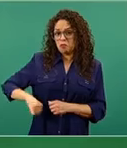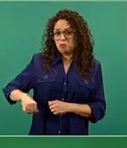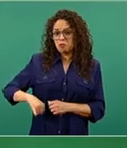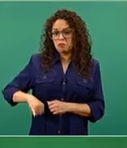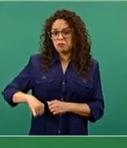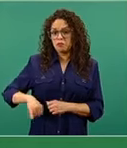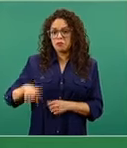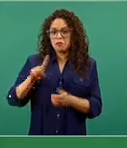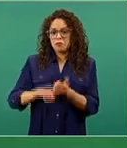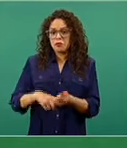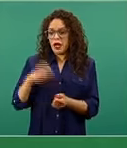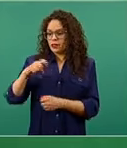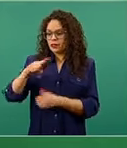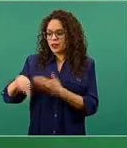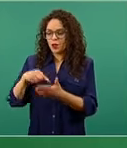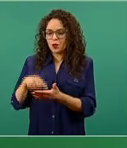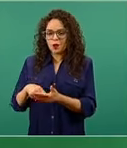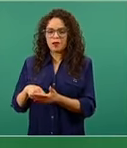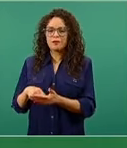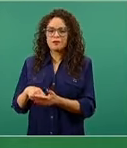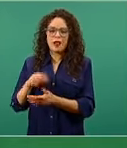experiencias locales es